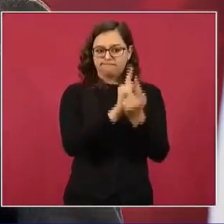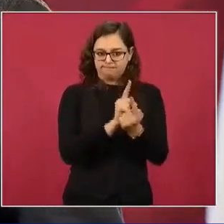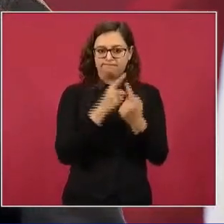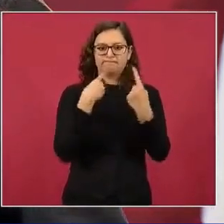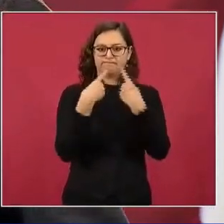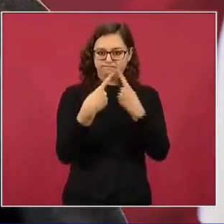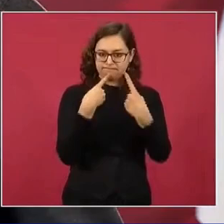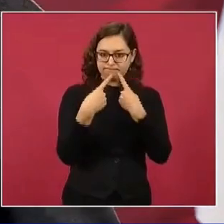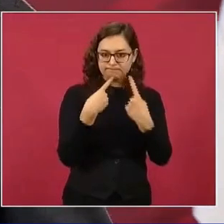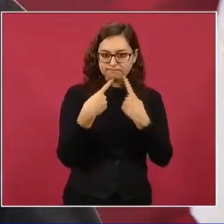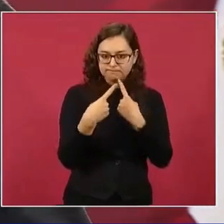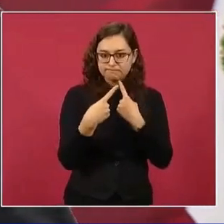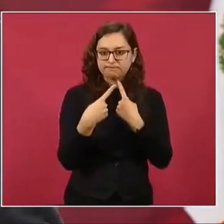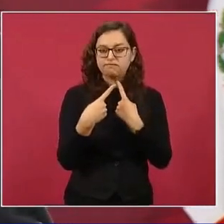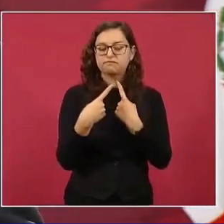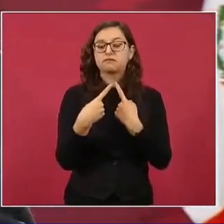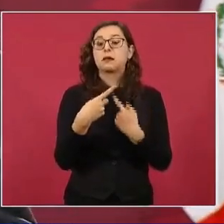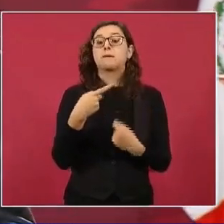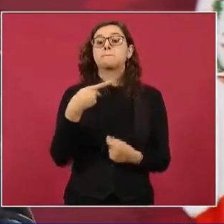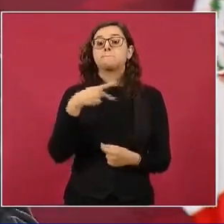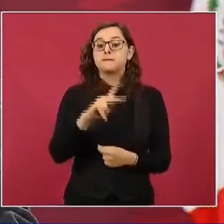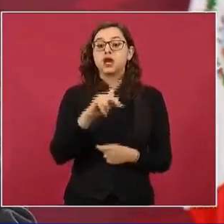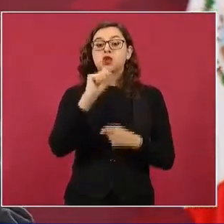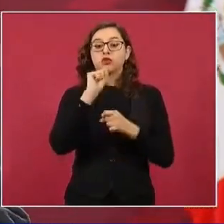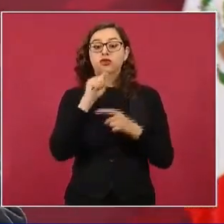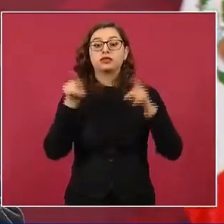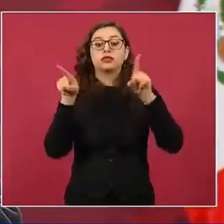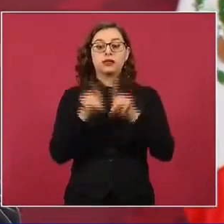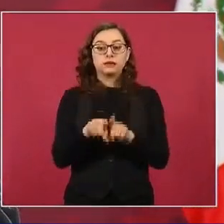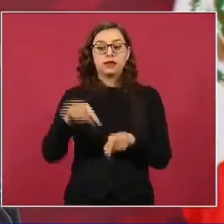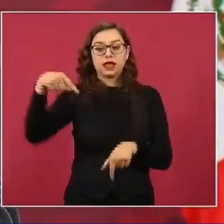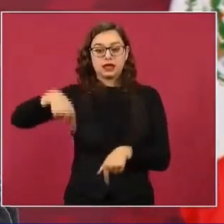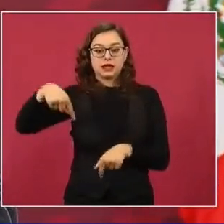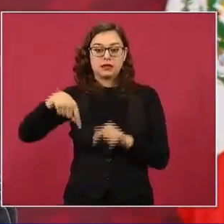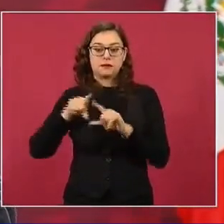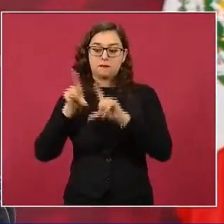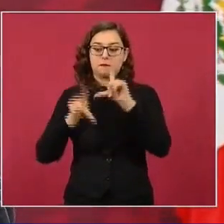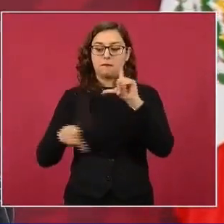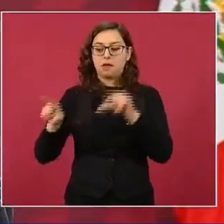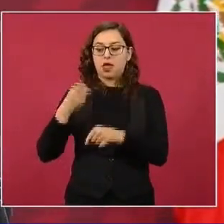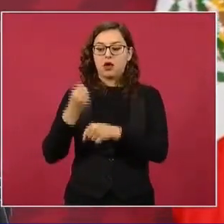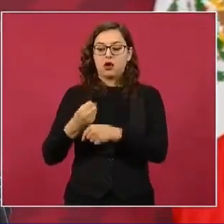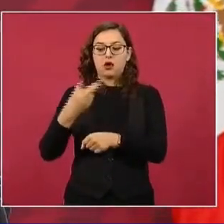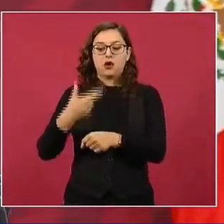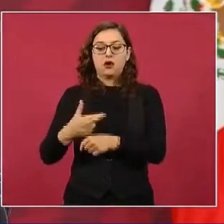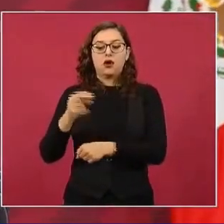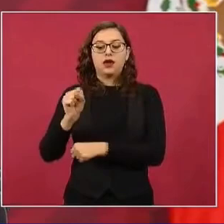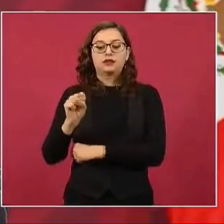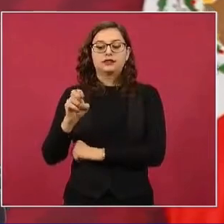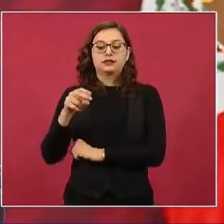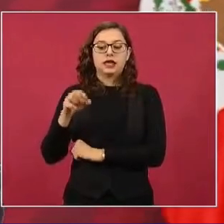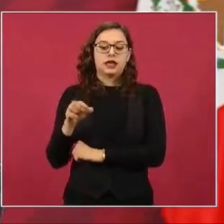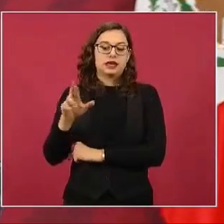va a reunirse con la secretaria de Energía de México,